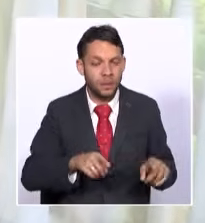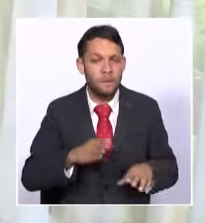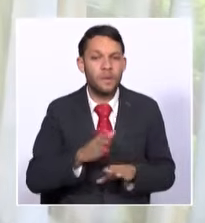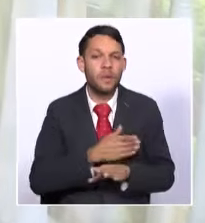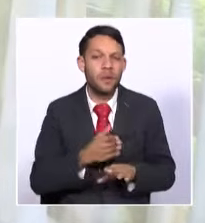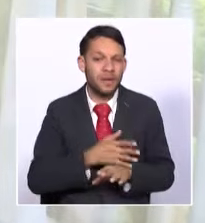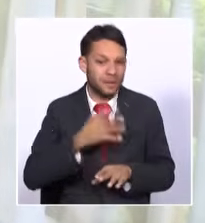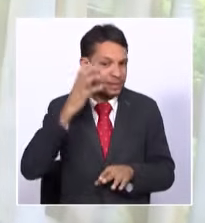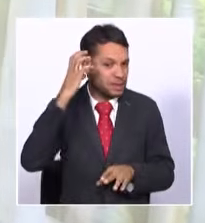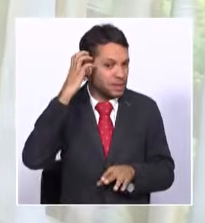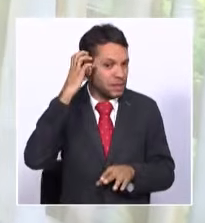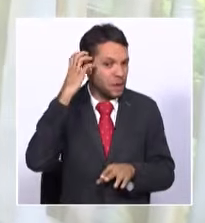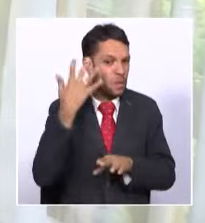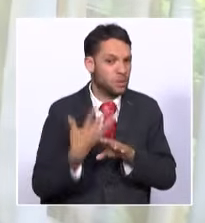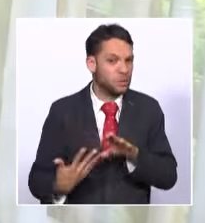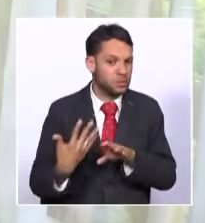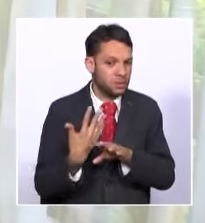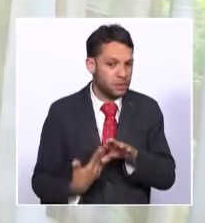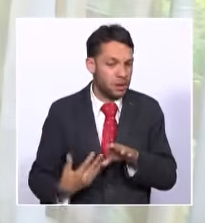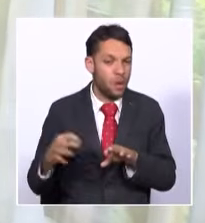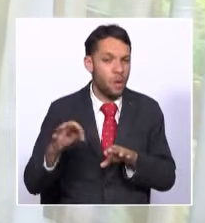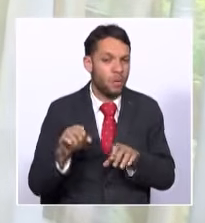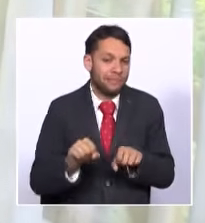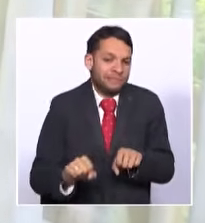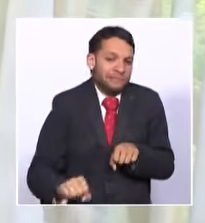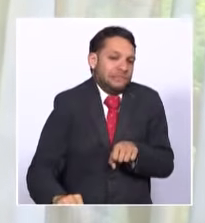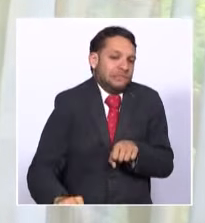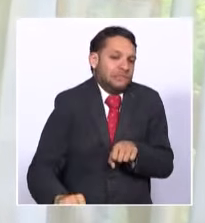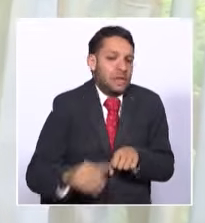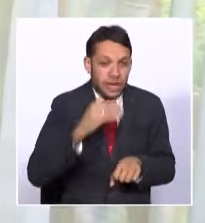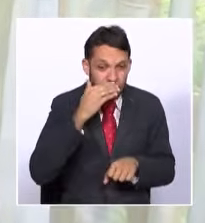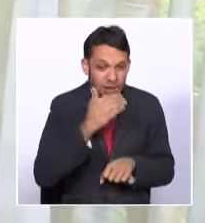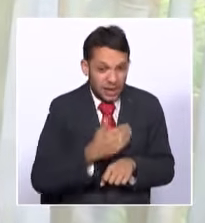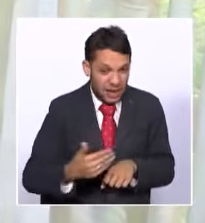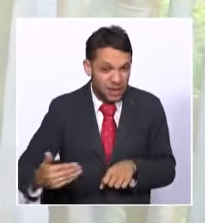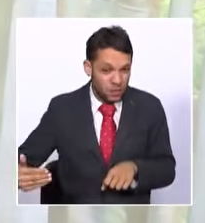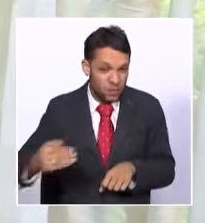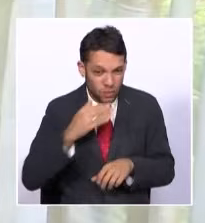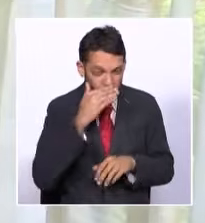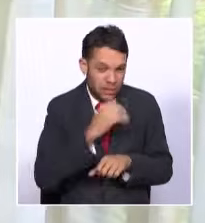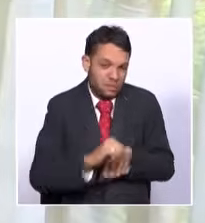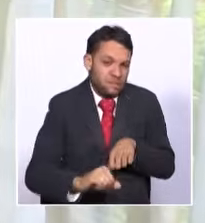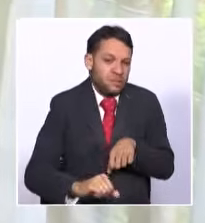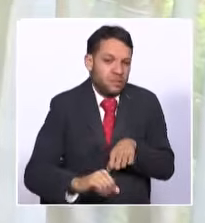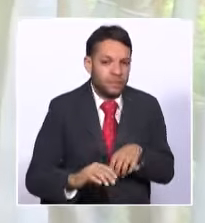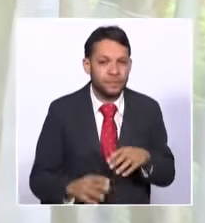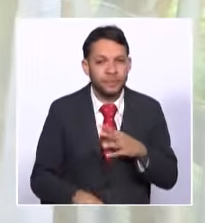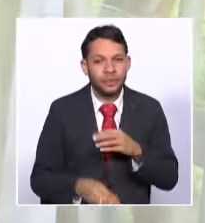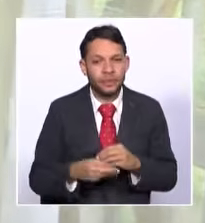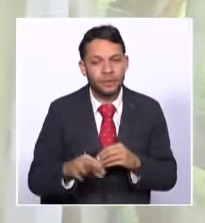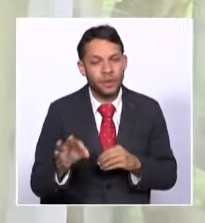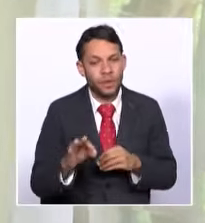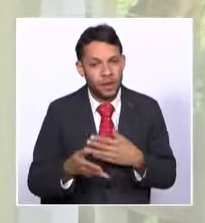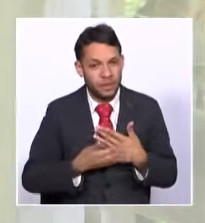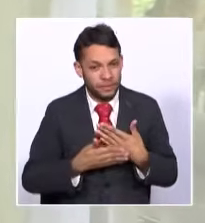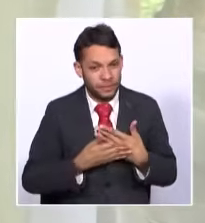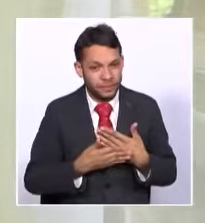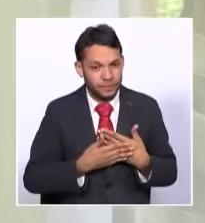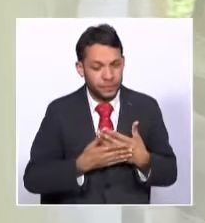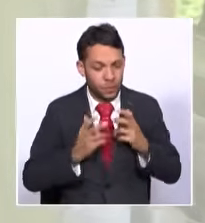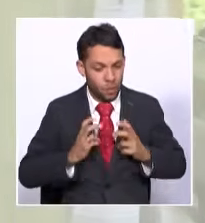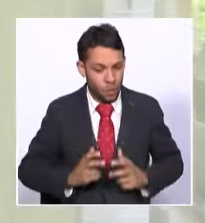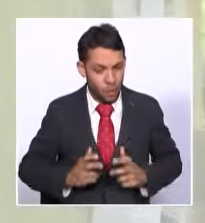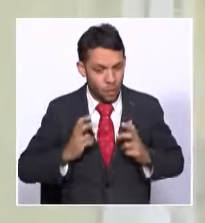cerebrovascular, niños con parálisis cerebral, que bueno, que tengan algún componente neurológico que se les manifieste a nivel motor, o sea,